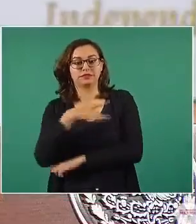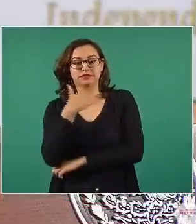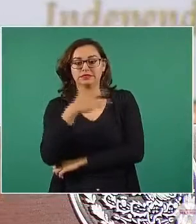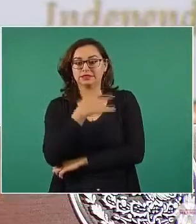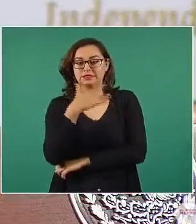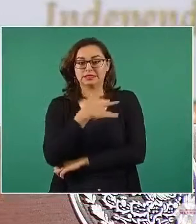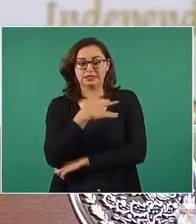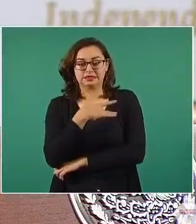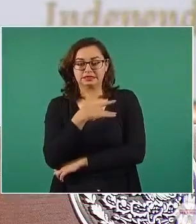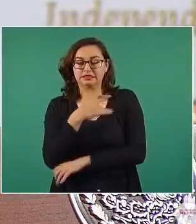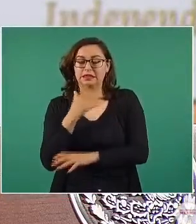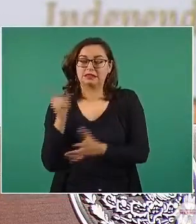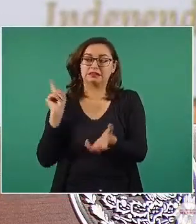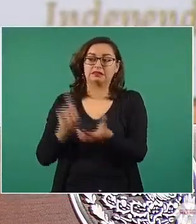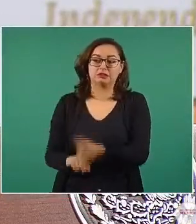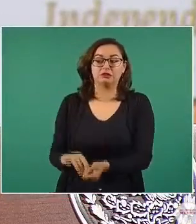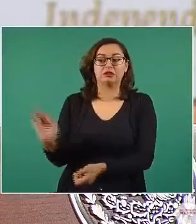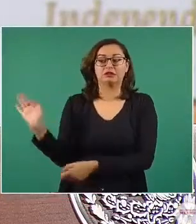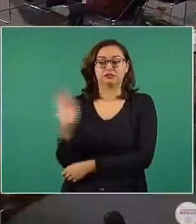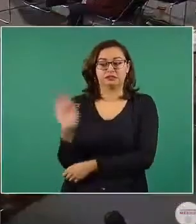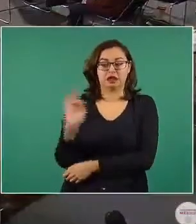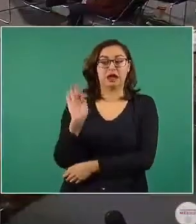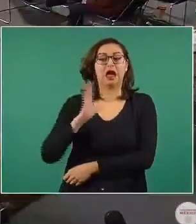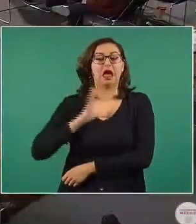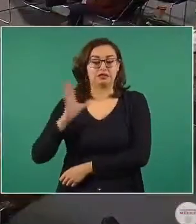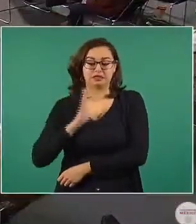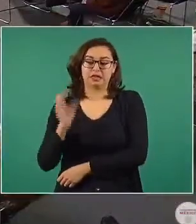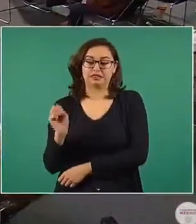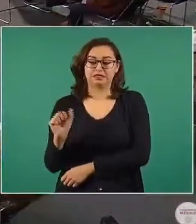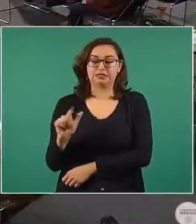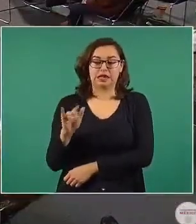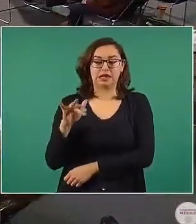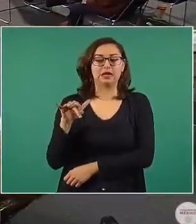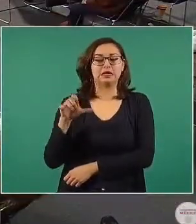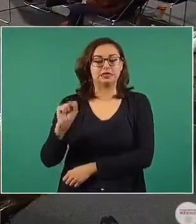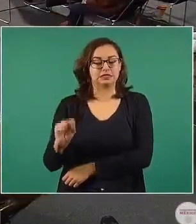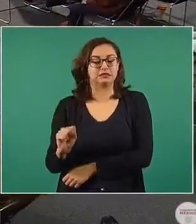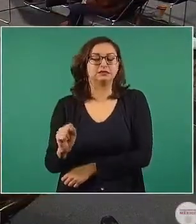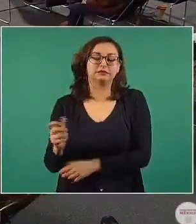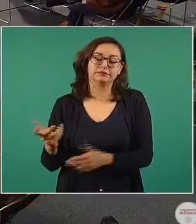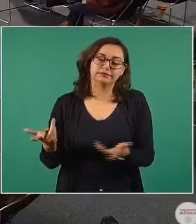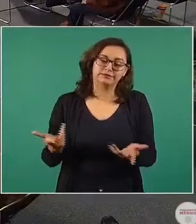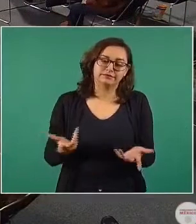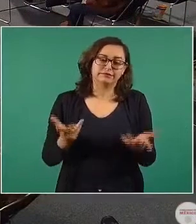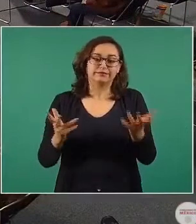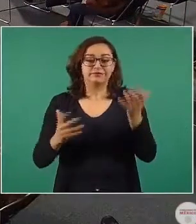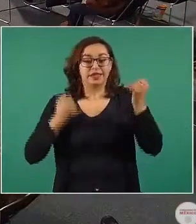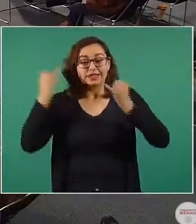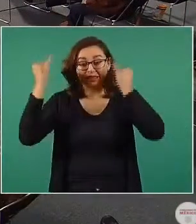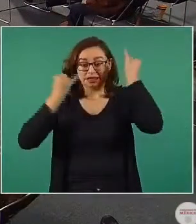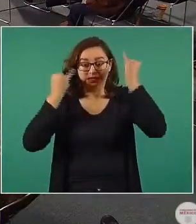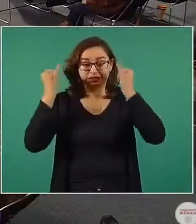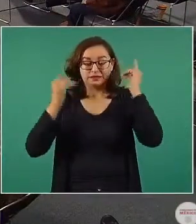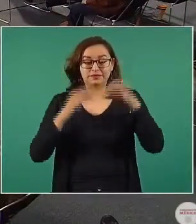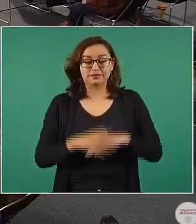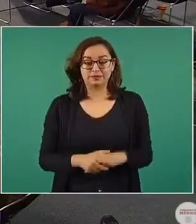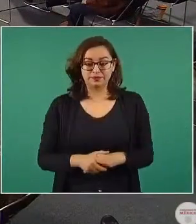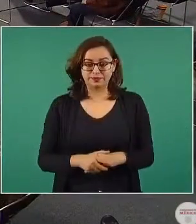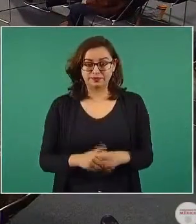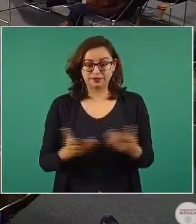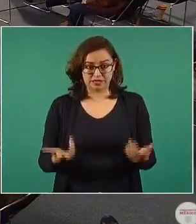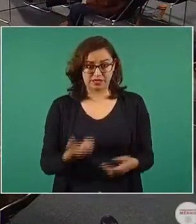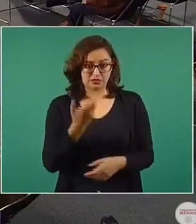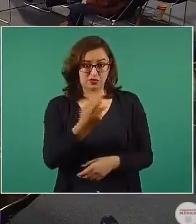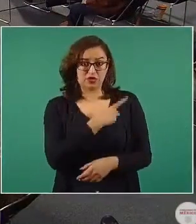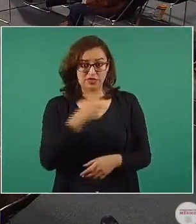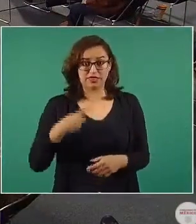relación, se señala que tiene esa relación. Eso, sí, sí. Son presuntos. Sería lo mejor transparentar todo, sí,